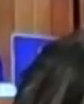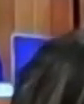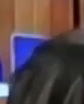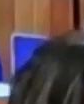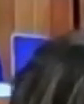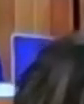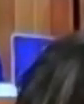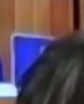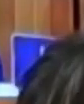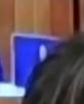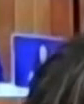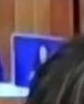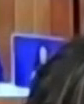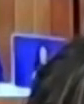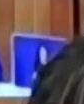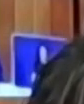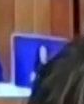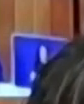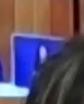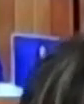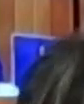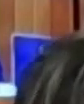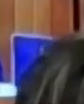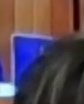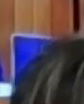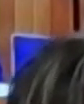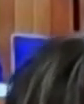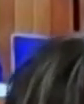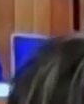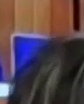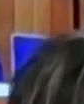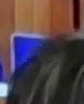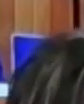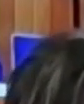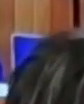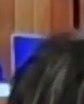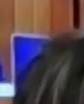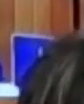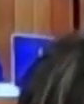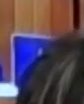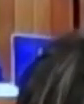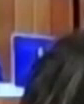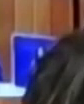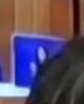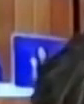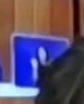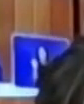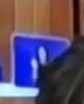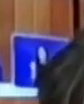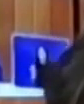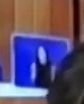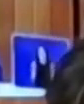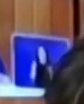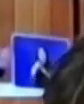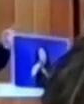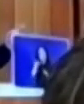traballando nesta e noutras moitas cuestións de aquí en diante. Só un último apuntamento, sinalar que onte creo que tanto